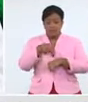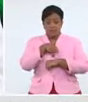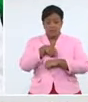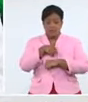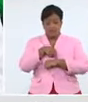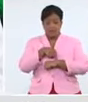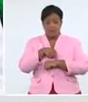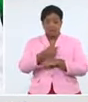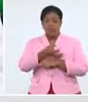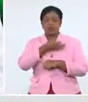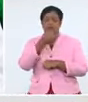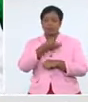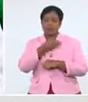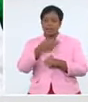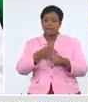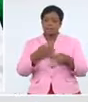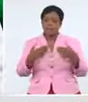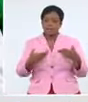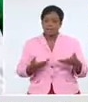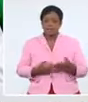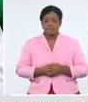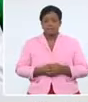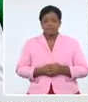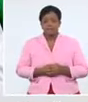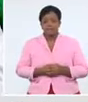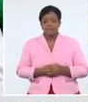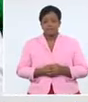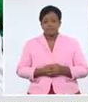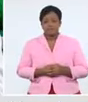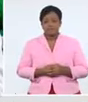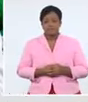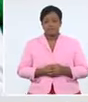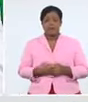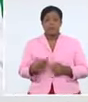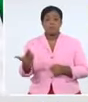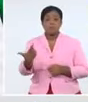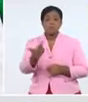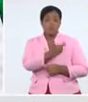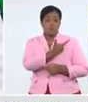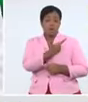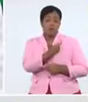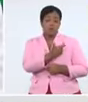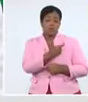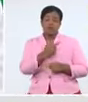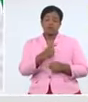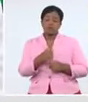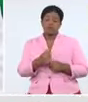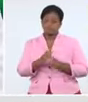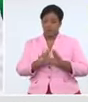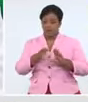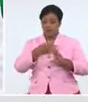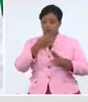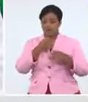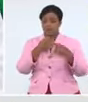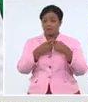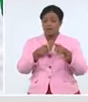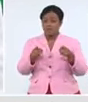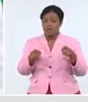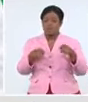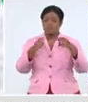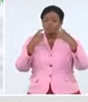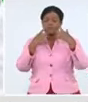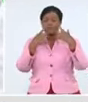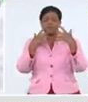también, hablamos de las segundas y terceras dosis, pero es muy importante que la población